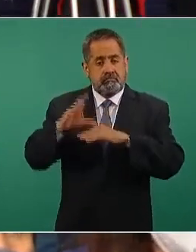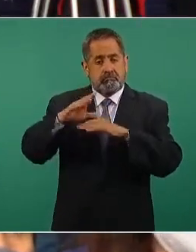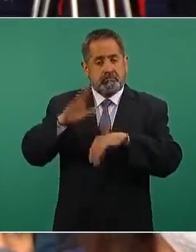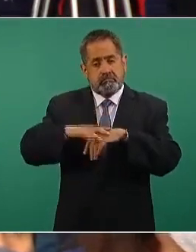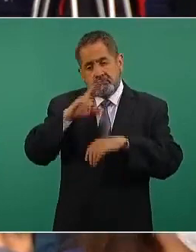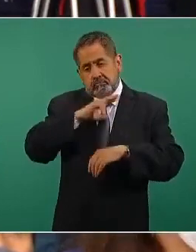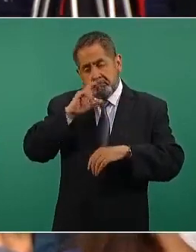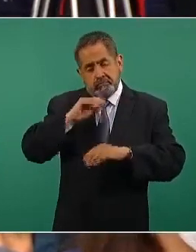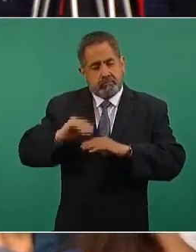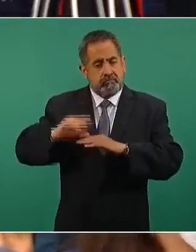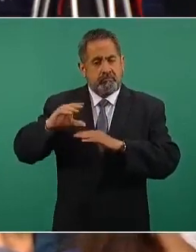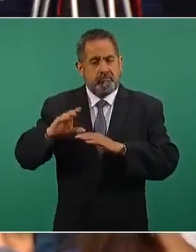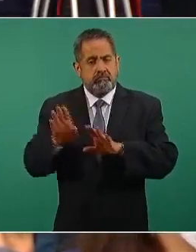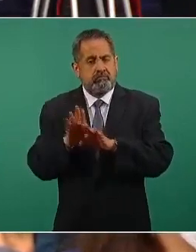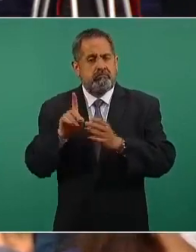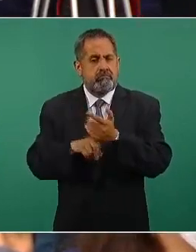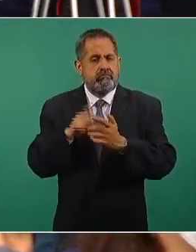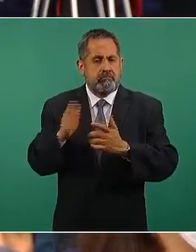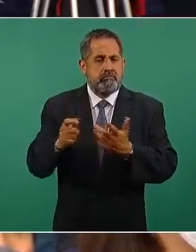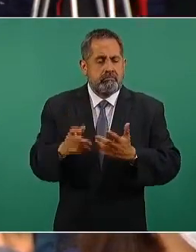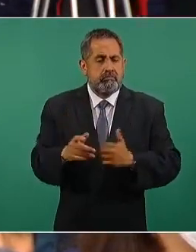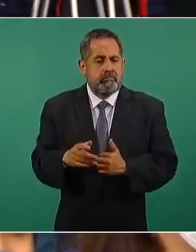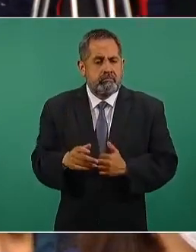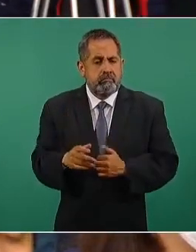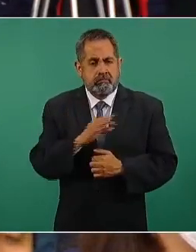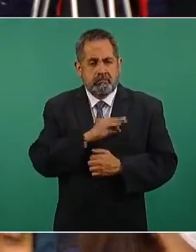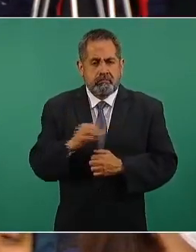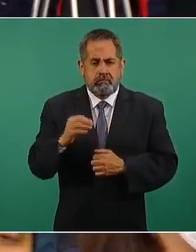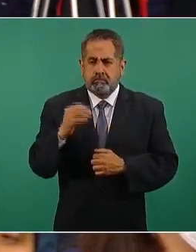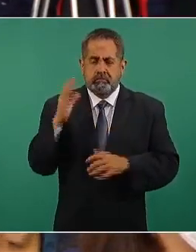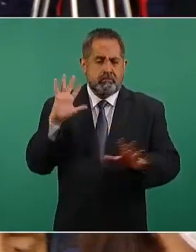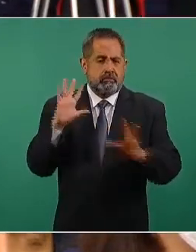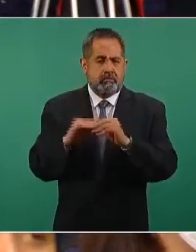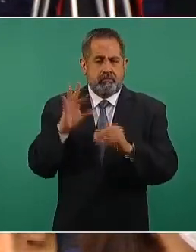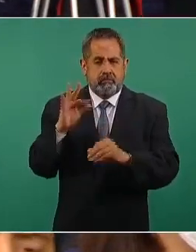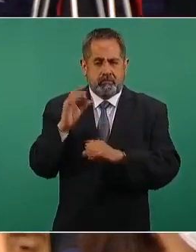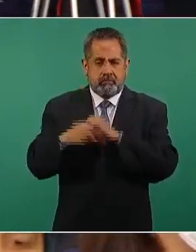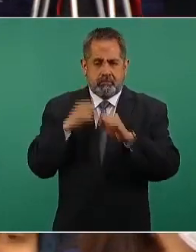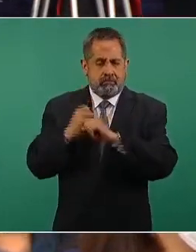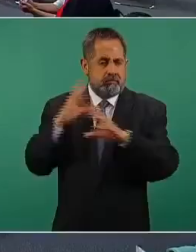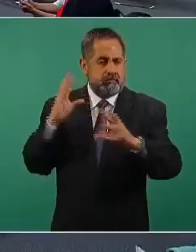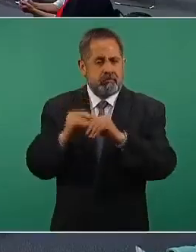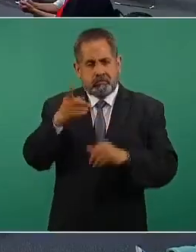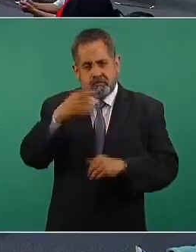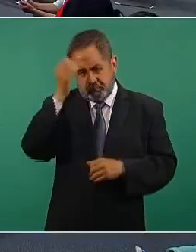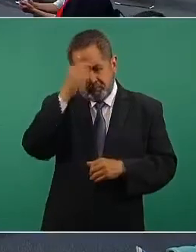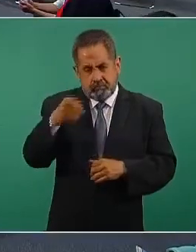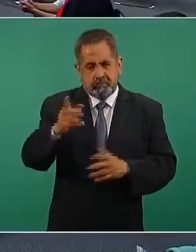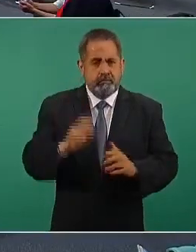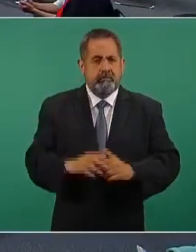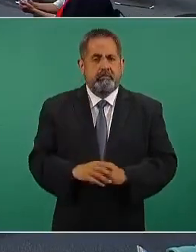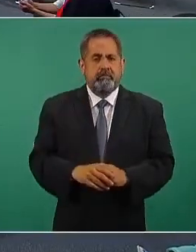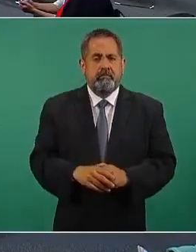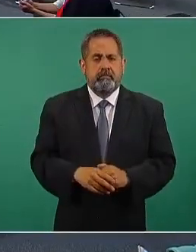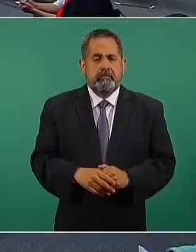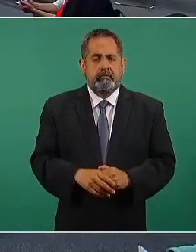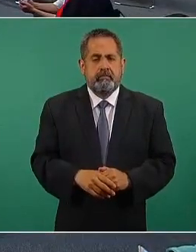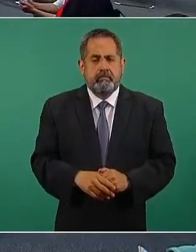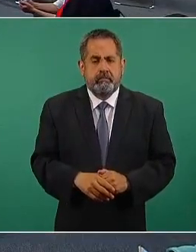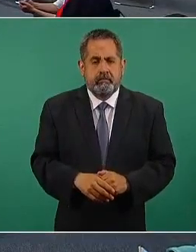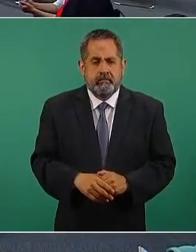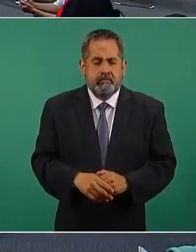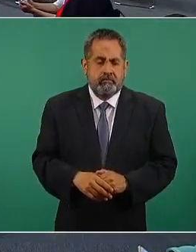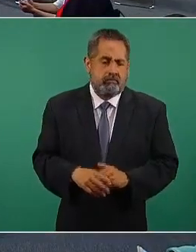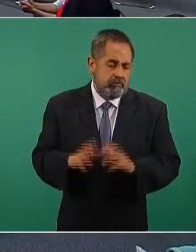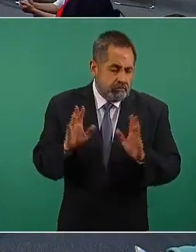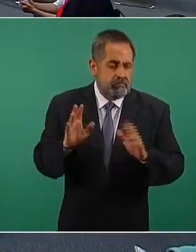rápido en aproximadamente 4 décadas. ¿Qué opina usted de esto? Pues sí, está